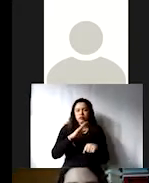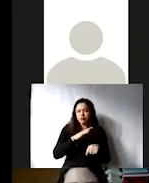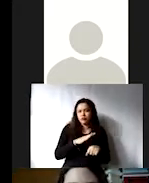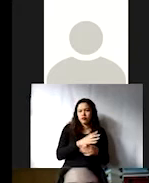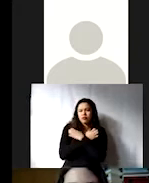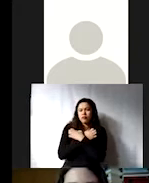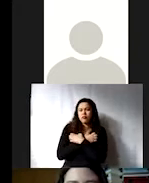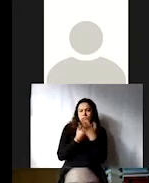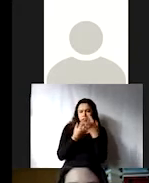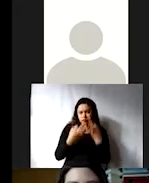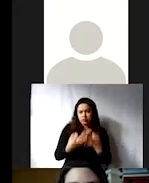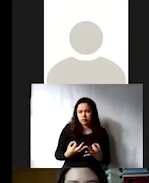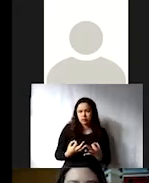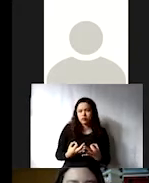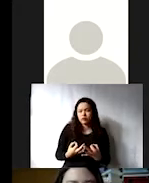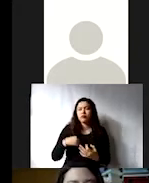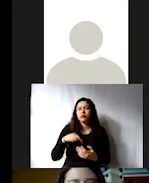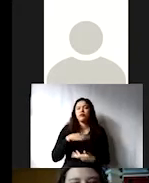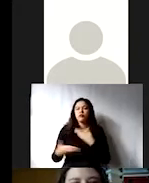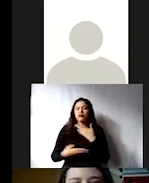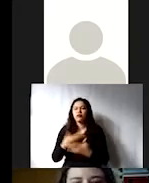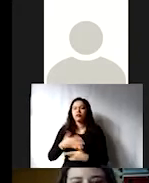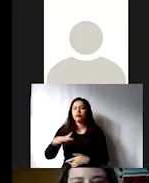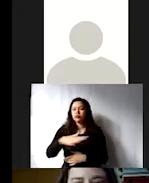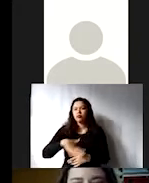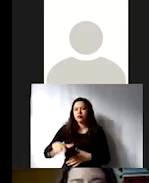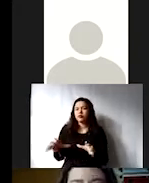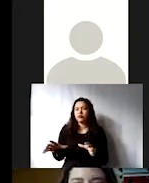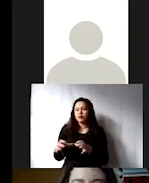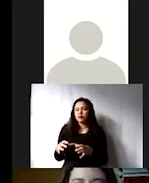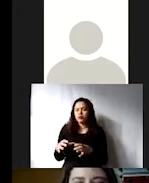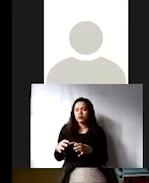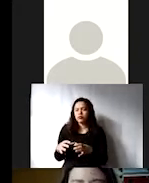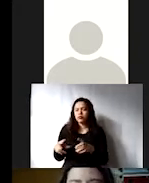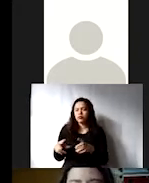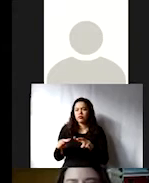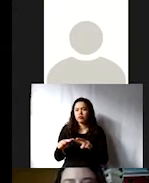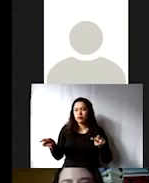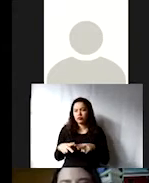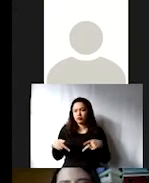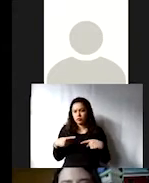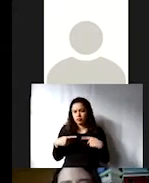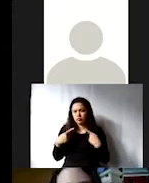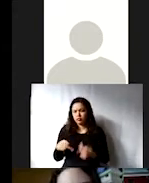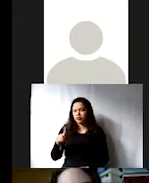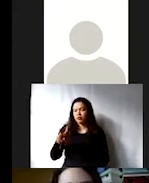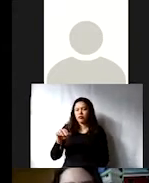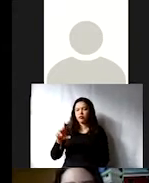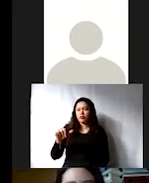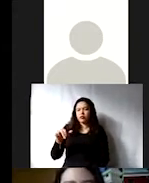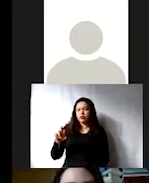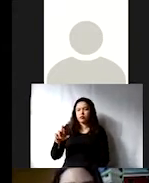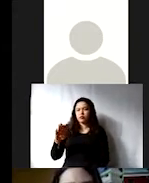el de educación de calidad. Dirigimos nuestros servicios a poblaciones vulnerables y la manera